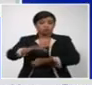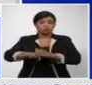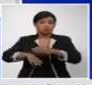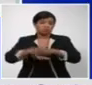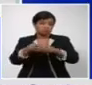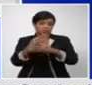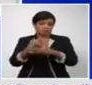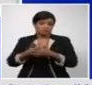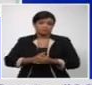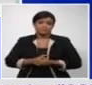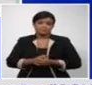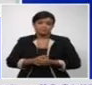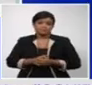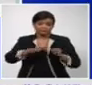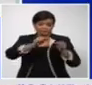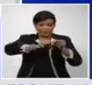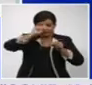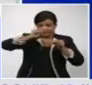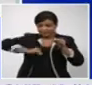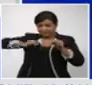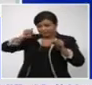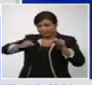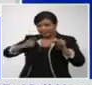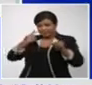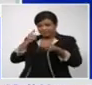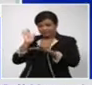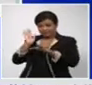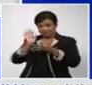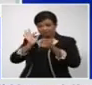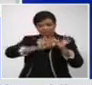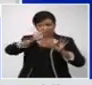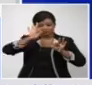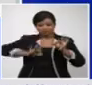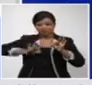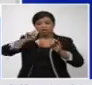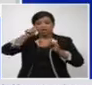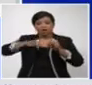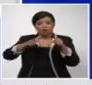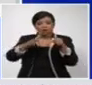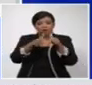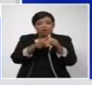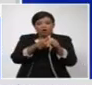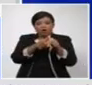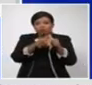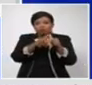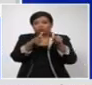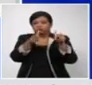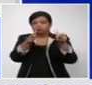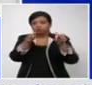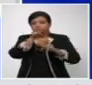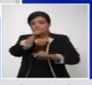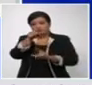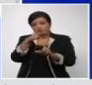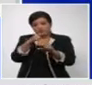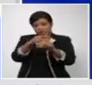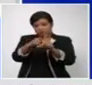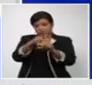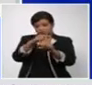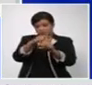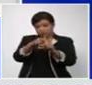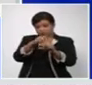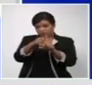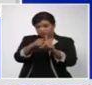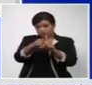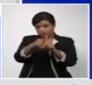los últimos 15 días, hemos tenido un incremento de esa positividad que ha llegado en